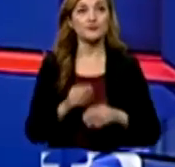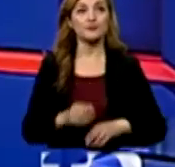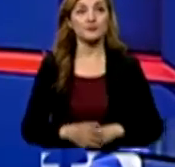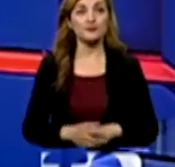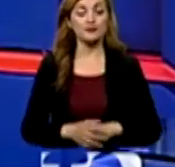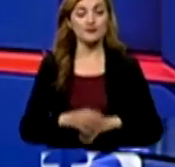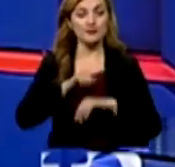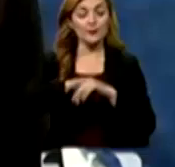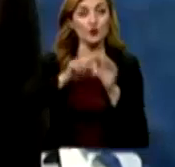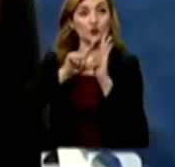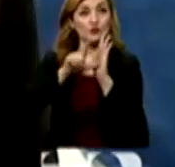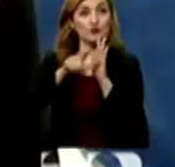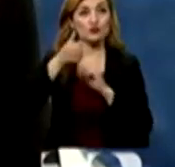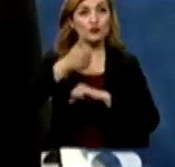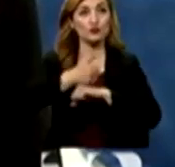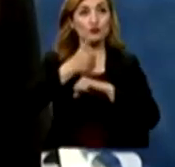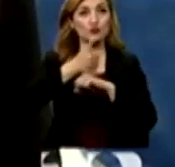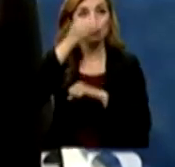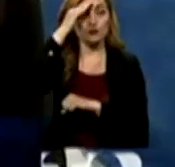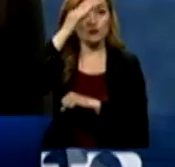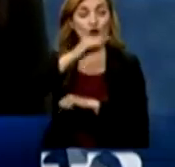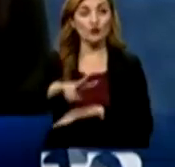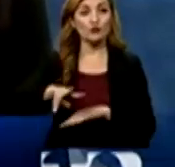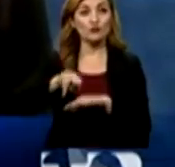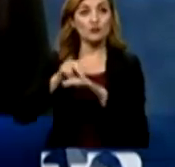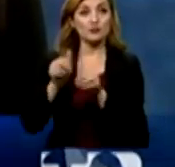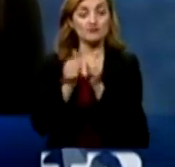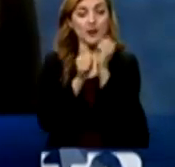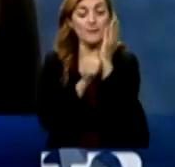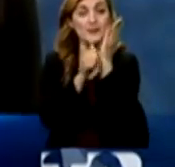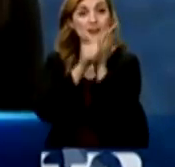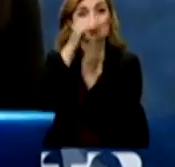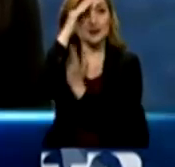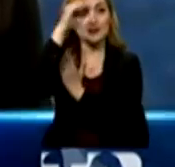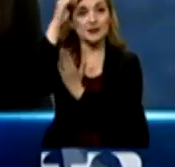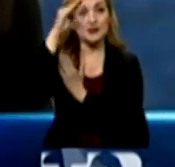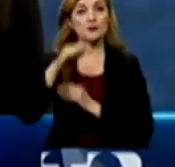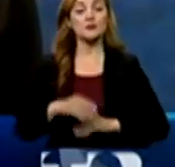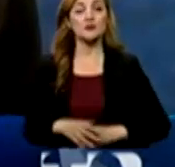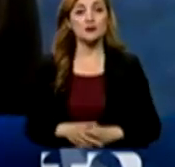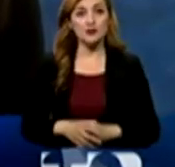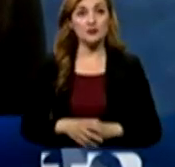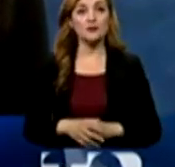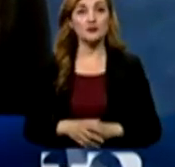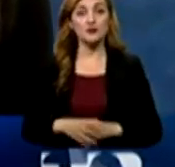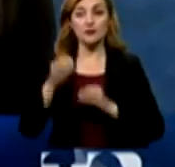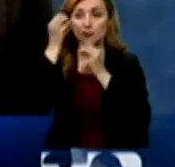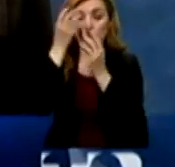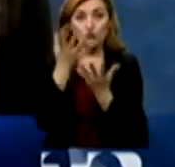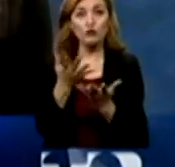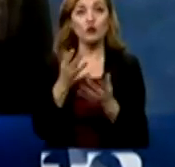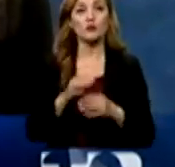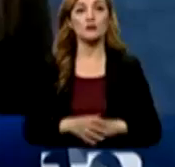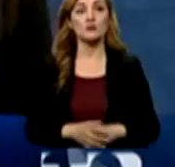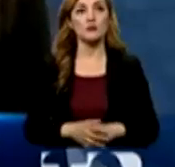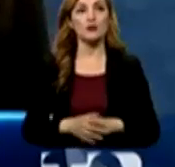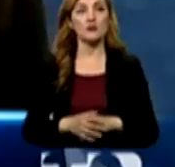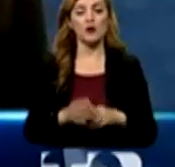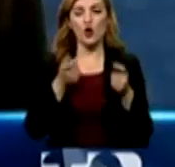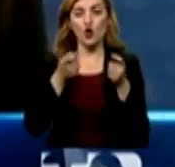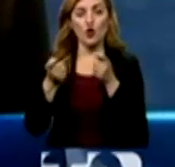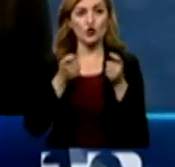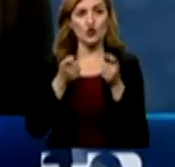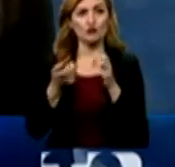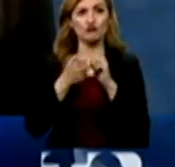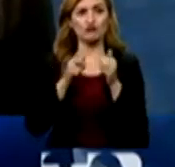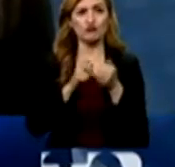pocos minutos las autoridades de la Policía Nacional junto a la ministra del Interior, María Paula Romo, dieron a conocer las medidas que han tomado ante los